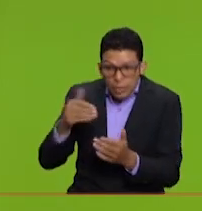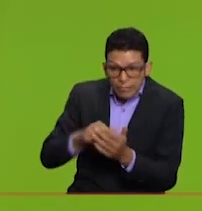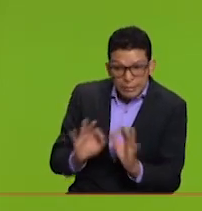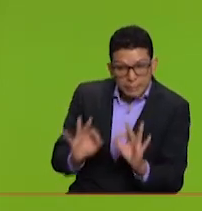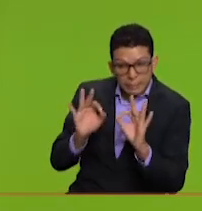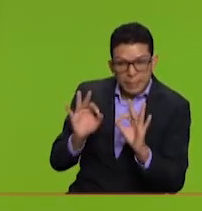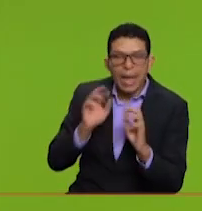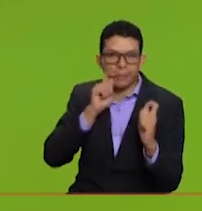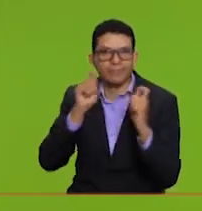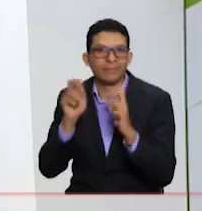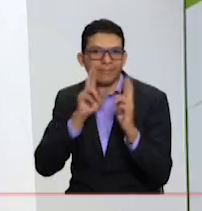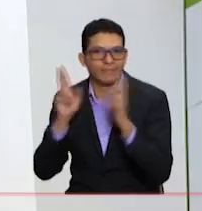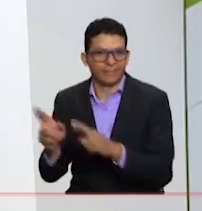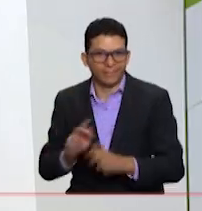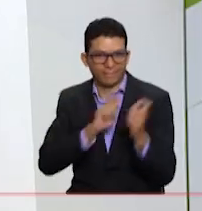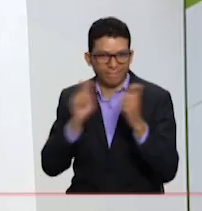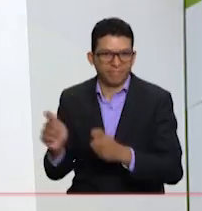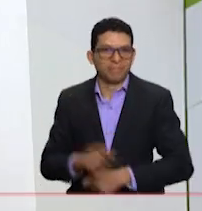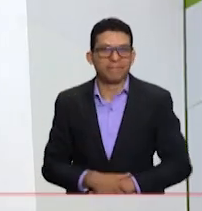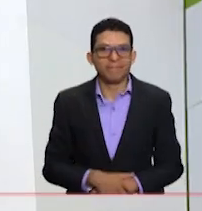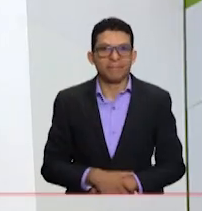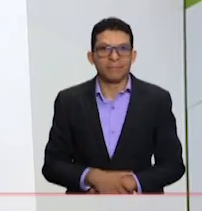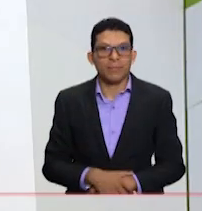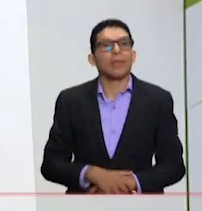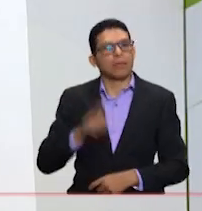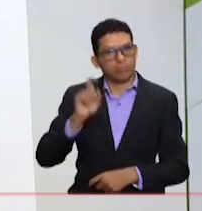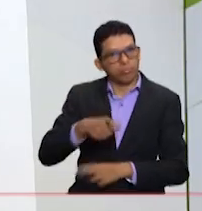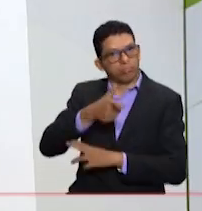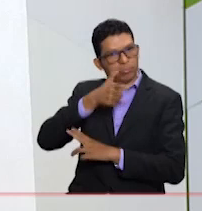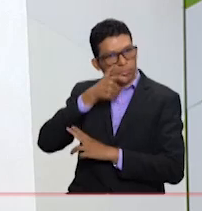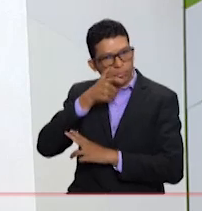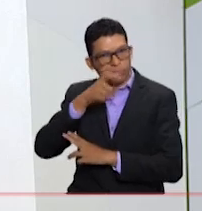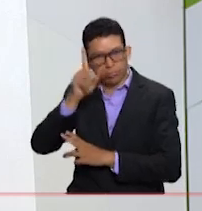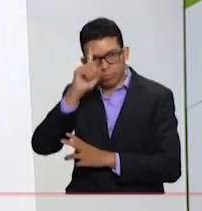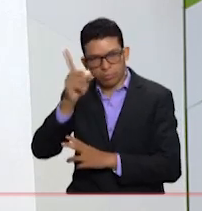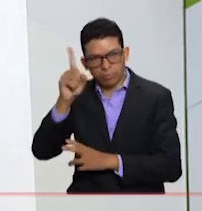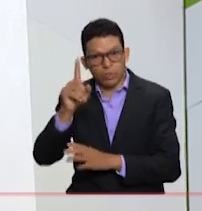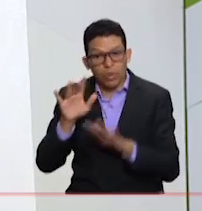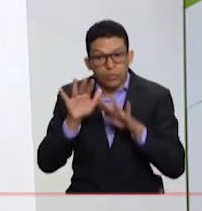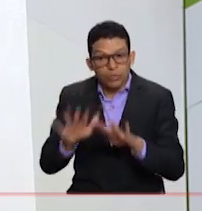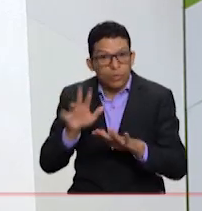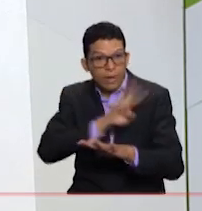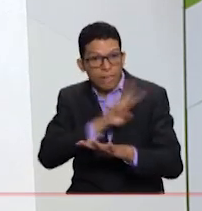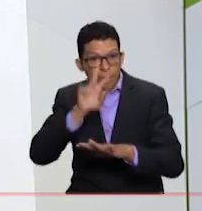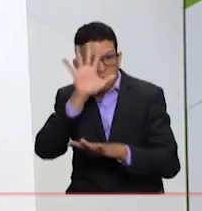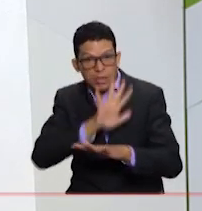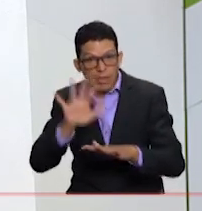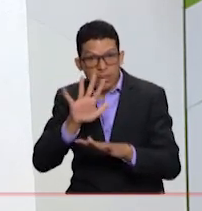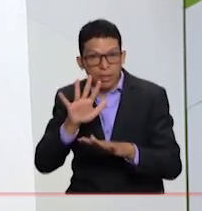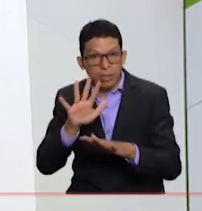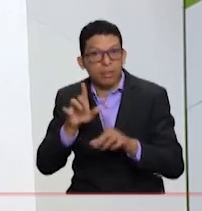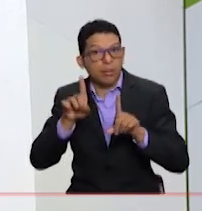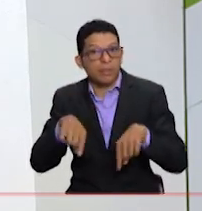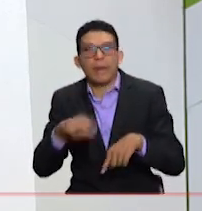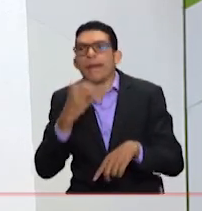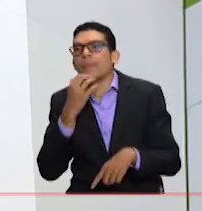estar al día. Claro, Mónica, es importante ese trabajo. El seguimiento a la madera se hace, Mónica, solo en el valle, pero digamos, ¿qué pasa si